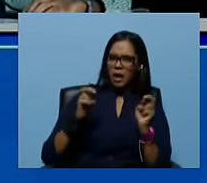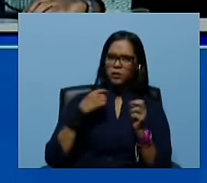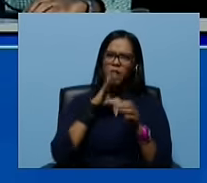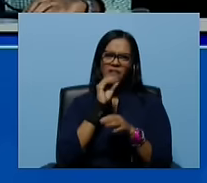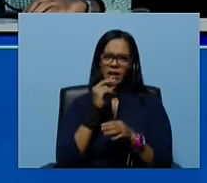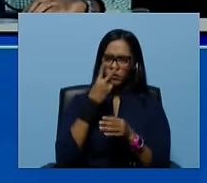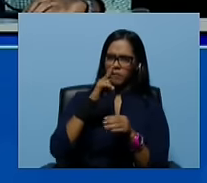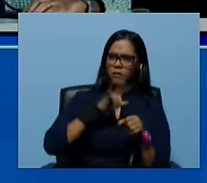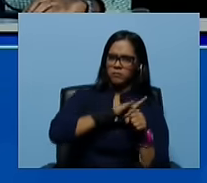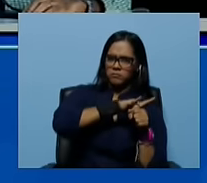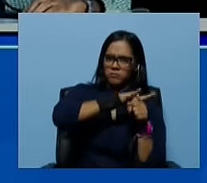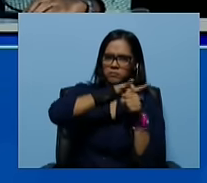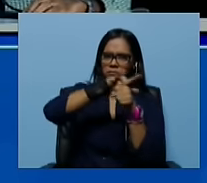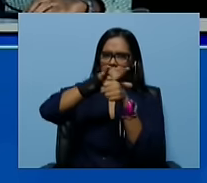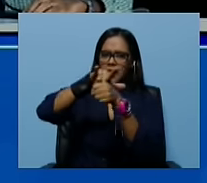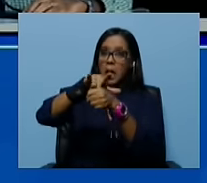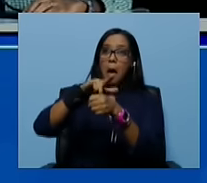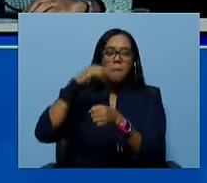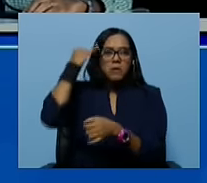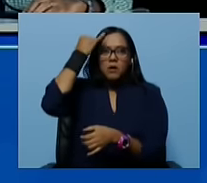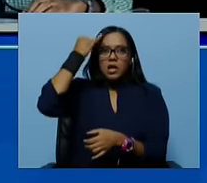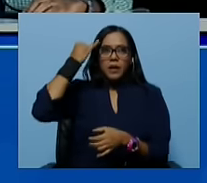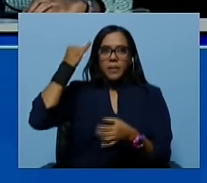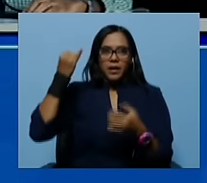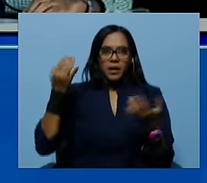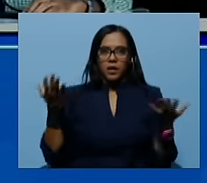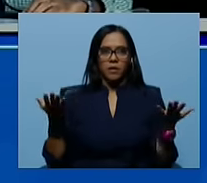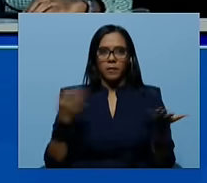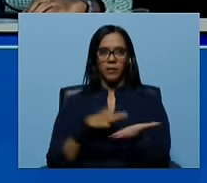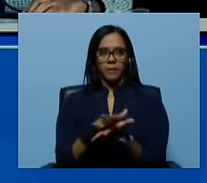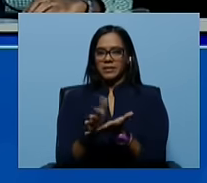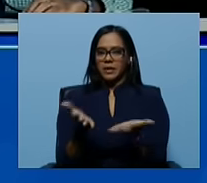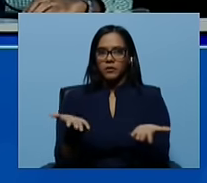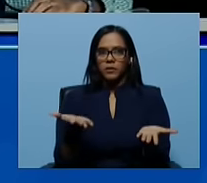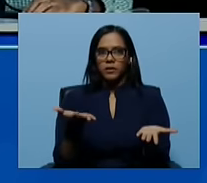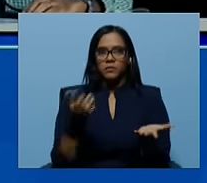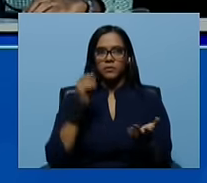dron, pero ni me imagino que pudiera estar sucediendo eso.